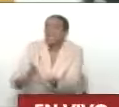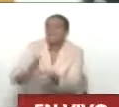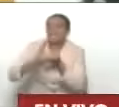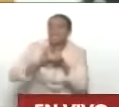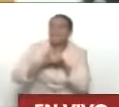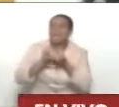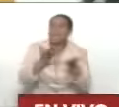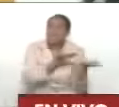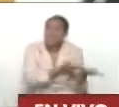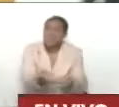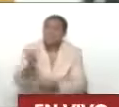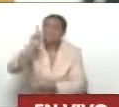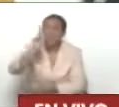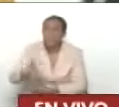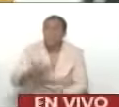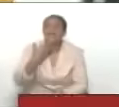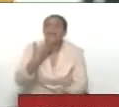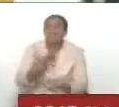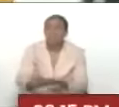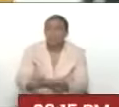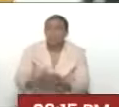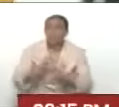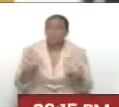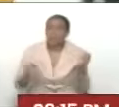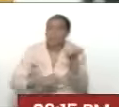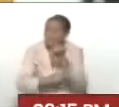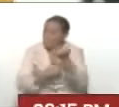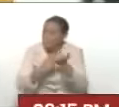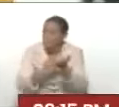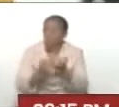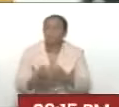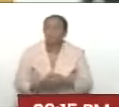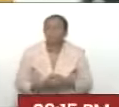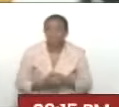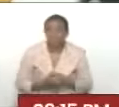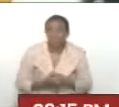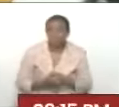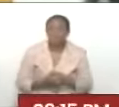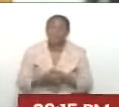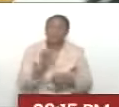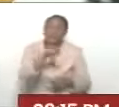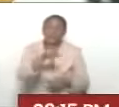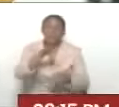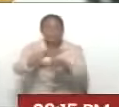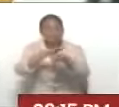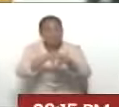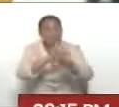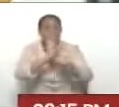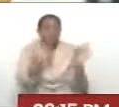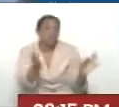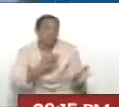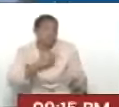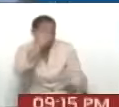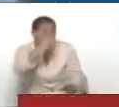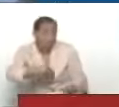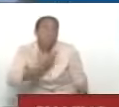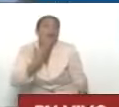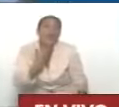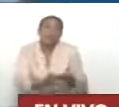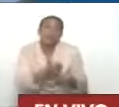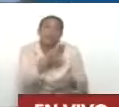la invitación y muy agradecida con el apoyo que nos está dando. Bueno, Carla, yo soy el que